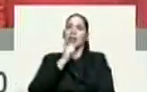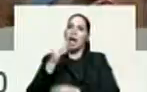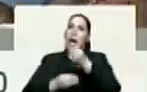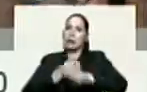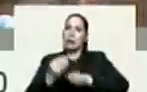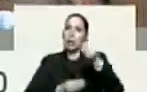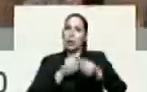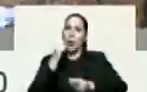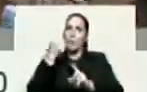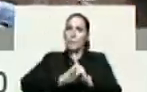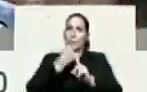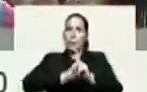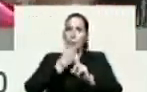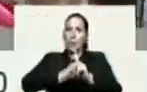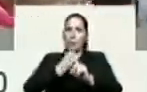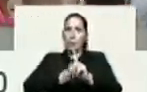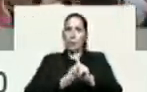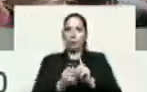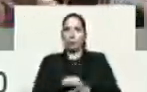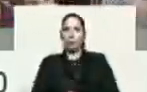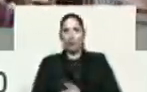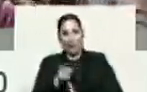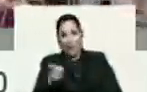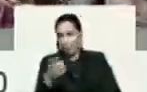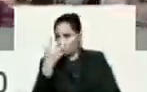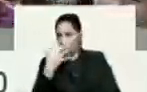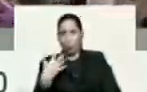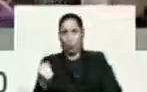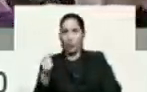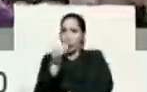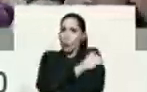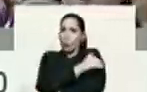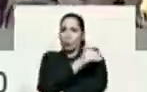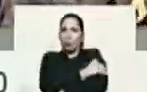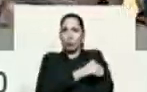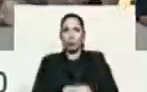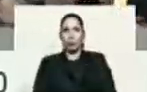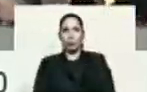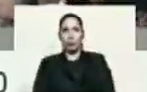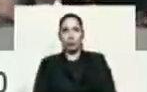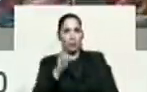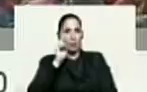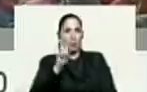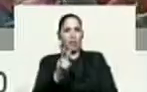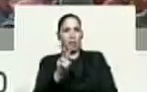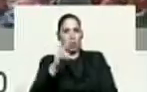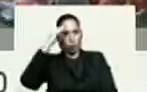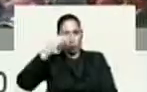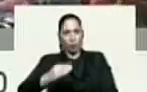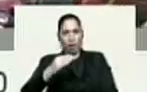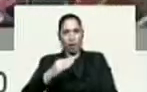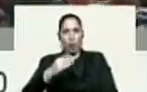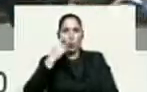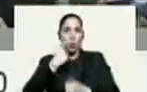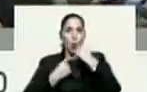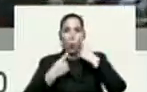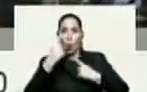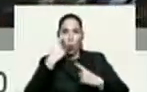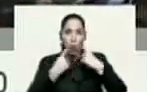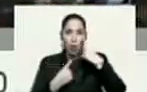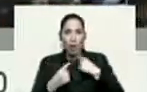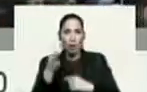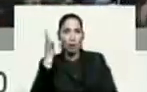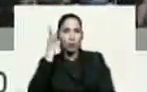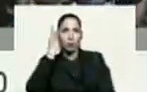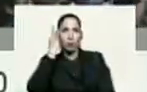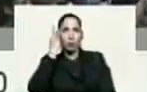batalla. Eso no lo entiende la derecha. Y ver a un soldado llorando con una señora